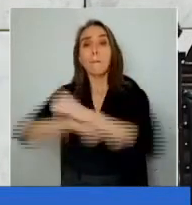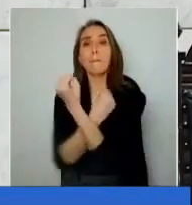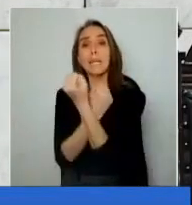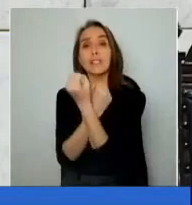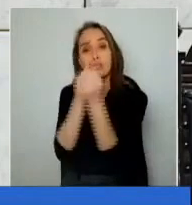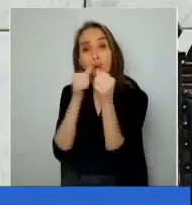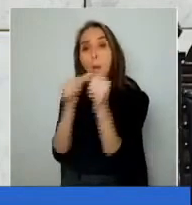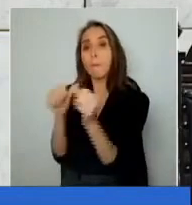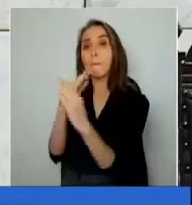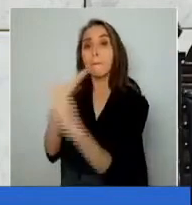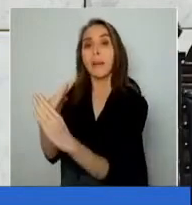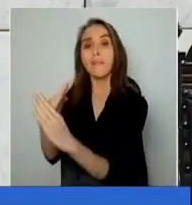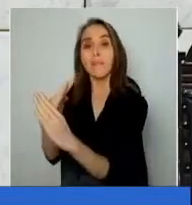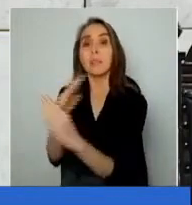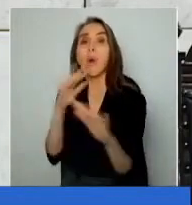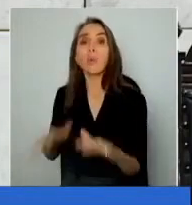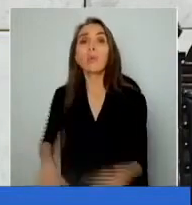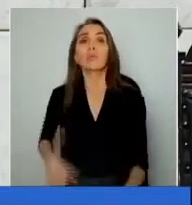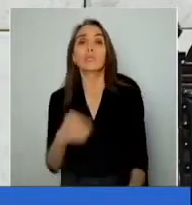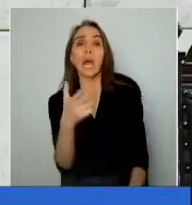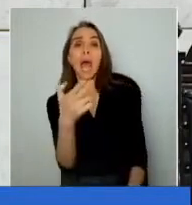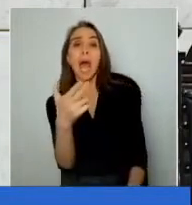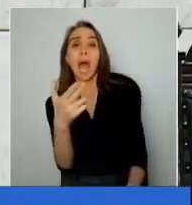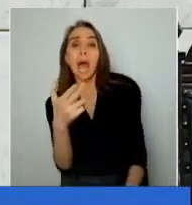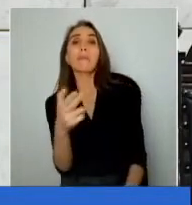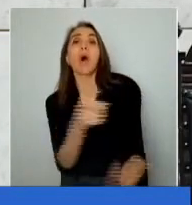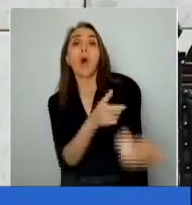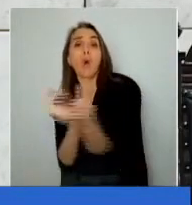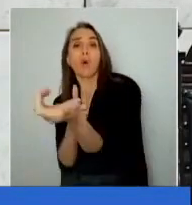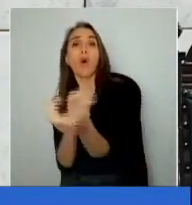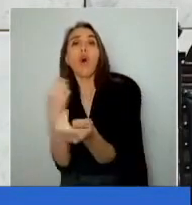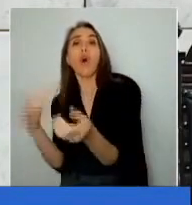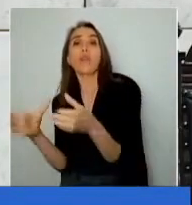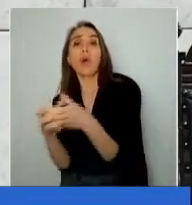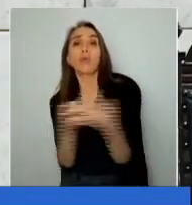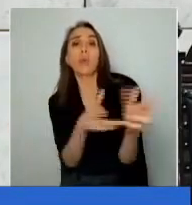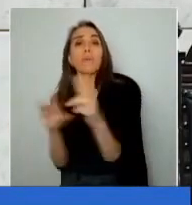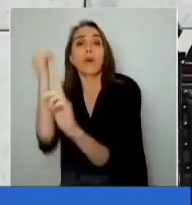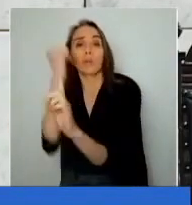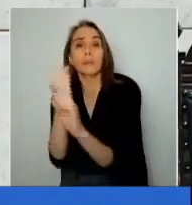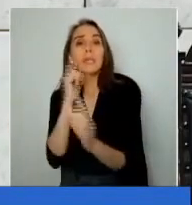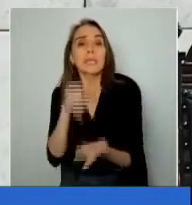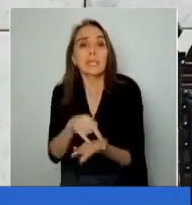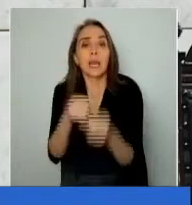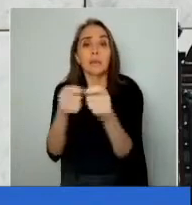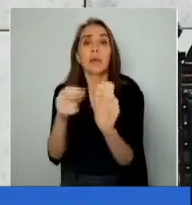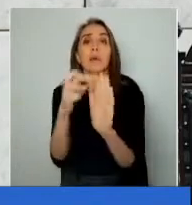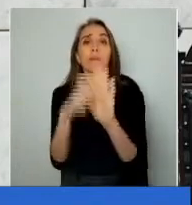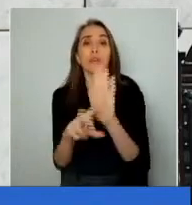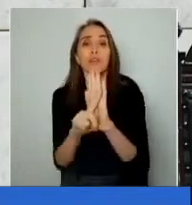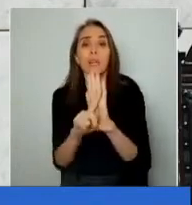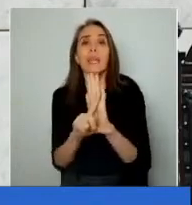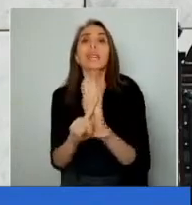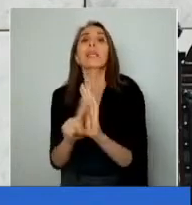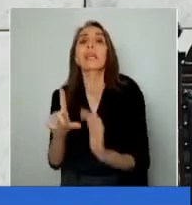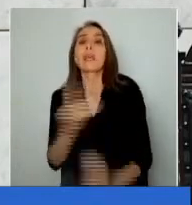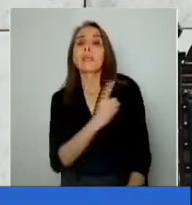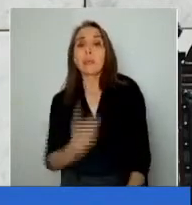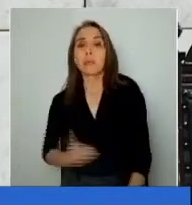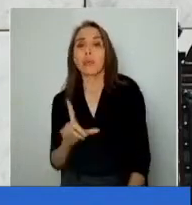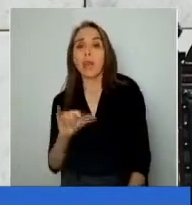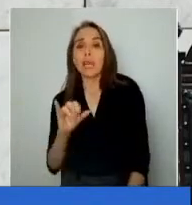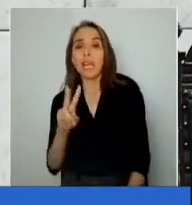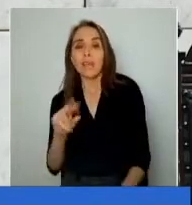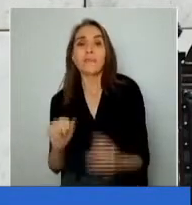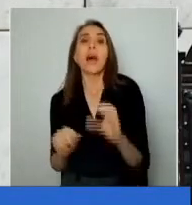o pertenencia a una organización criminal esto ha sido iniciativa del diputado Raúl Leiva Lorena fríes y Alejandra Placencia